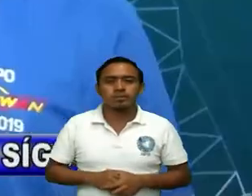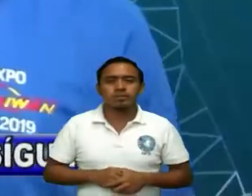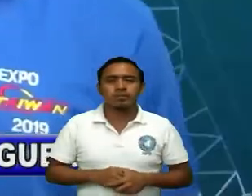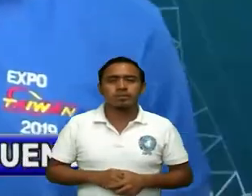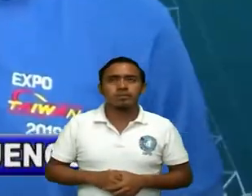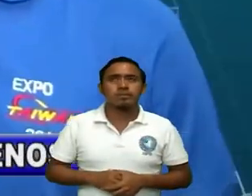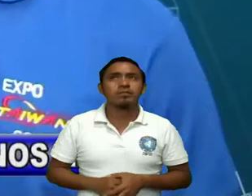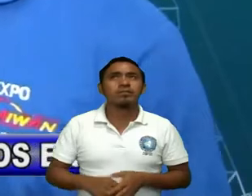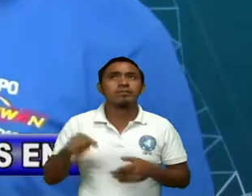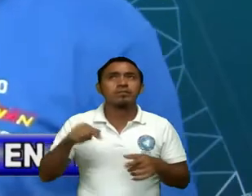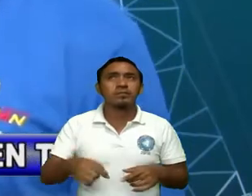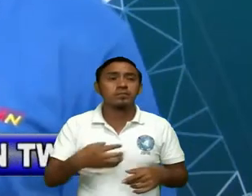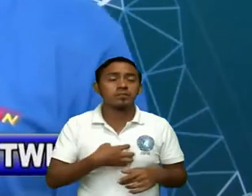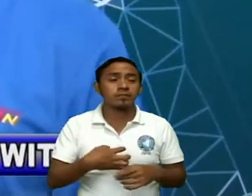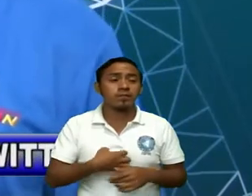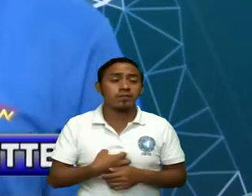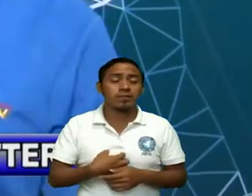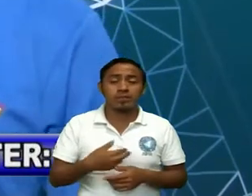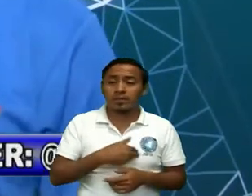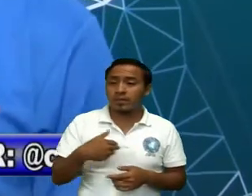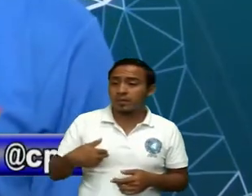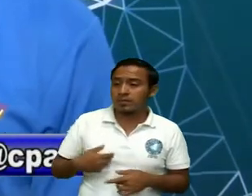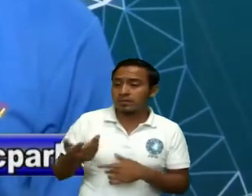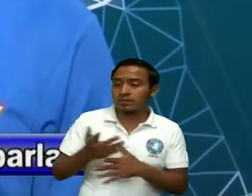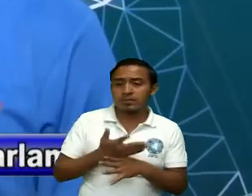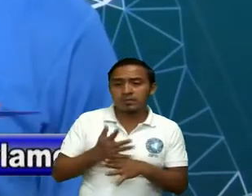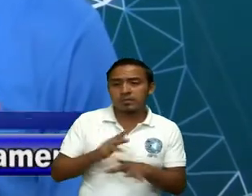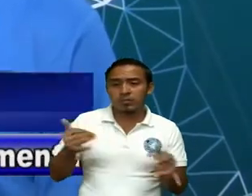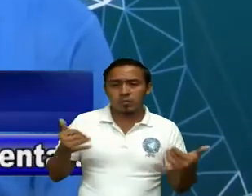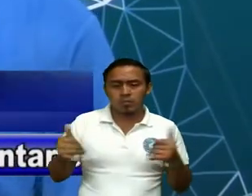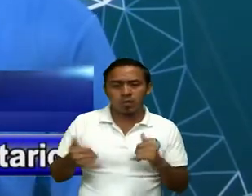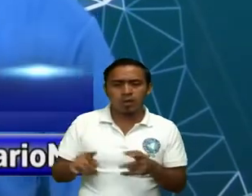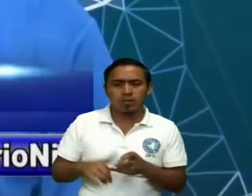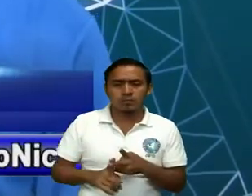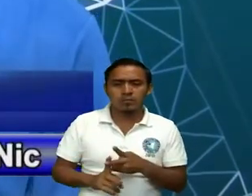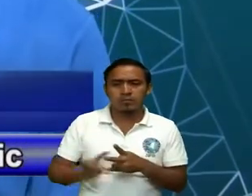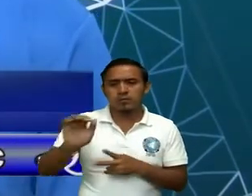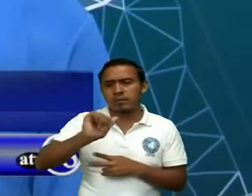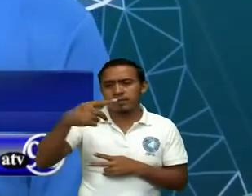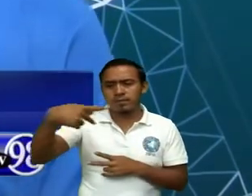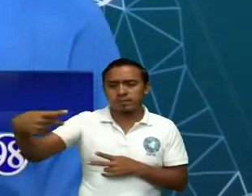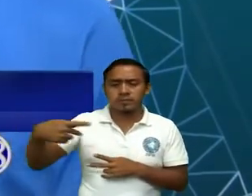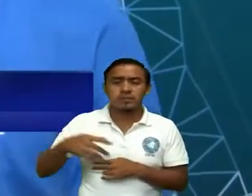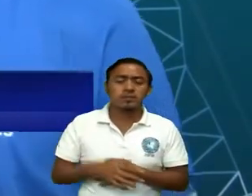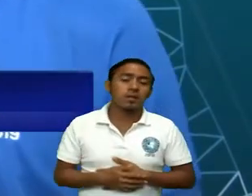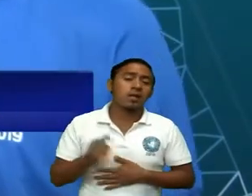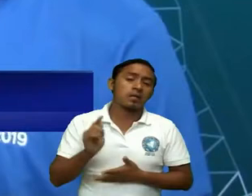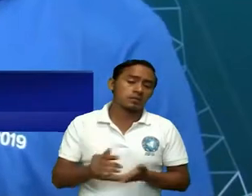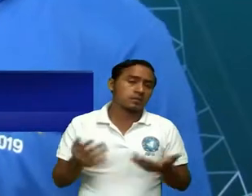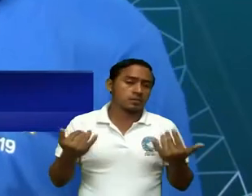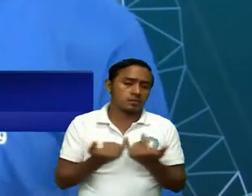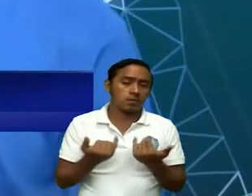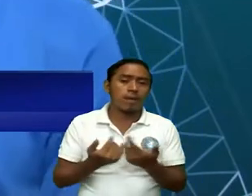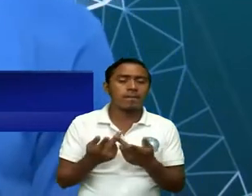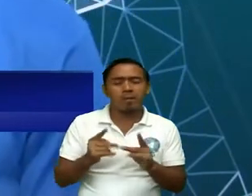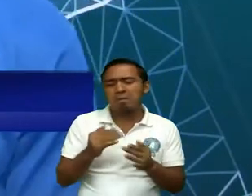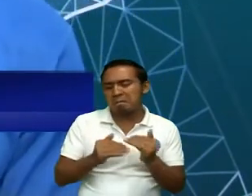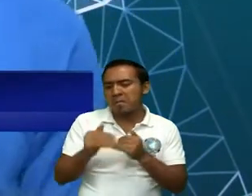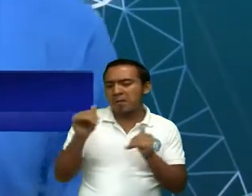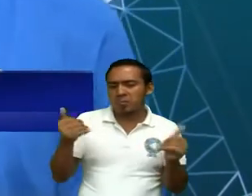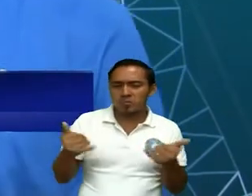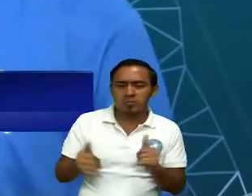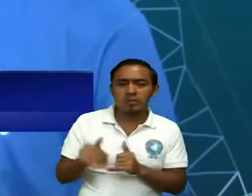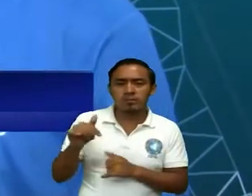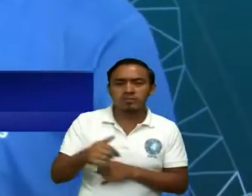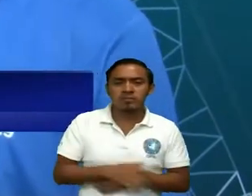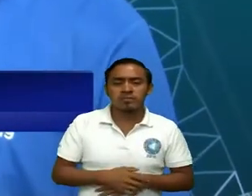Las gafas de realidad virtual están aplicadas más que todo a juegos. Tienen aplicaciones y otros desarrolladores, pero está aplicada a juegos en sí. El juego